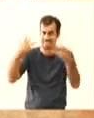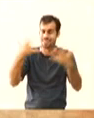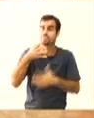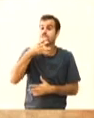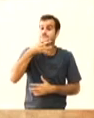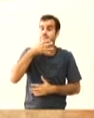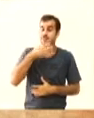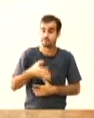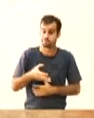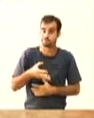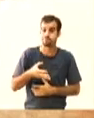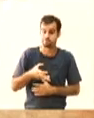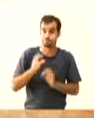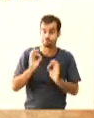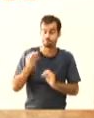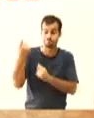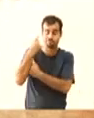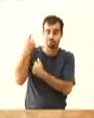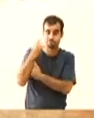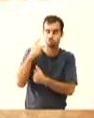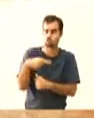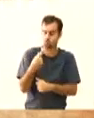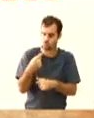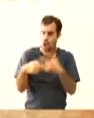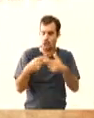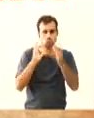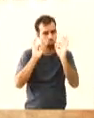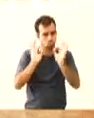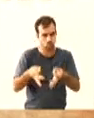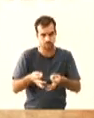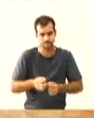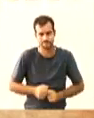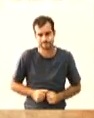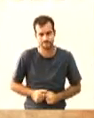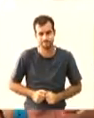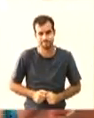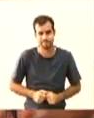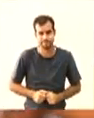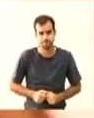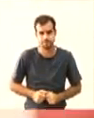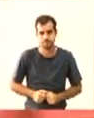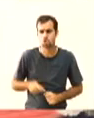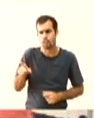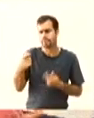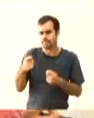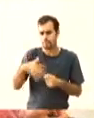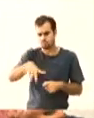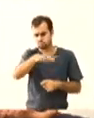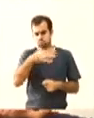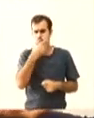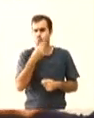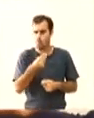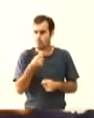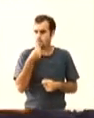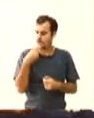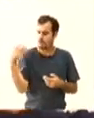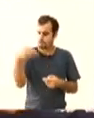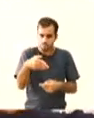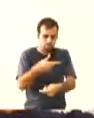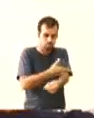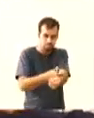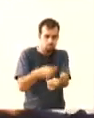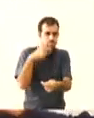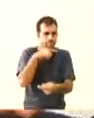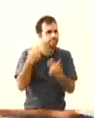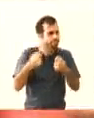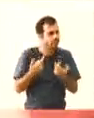comandante, que todo lo que hagamos tiene que ser siempre con ese enfoque y con esa motivación. ¿Crees que es un deber de los jóvenes cubanos participar en las